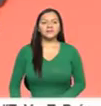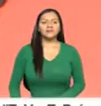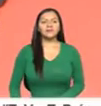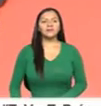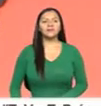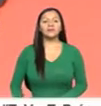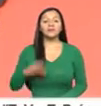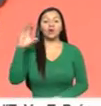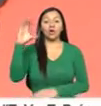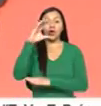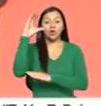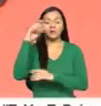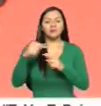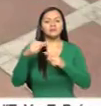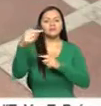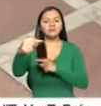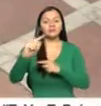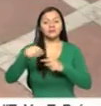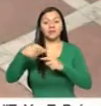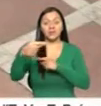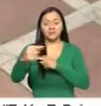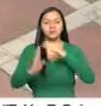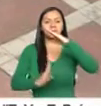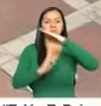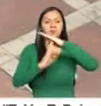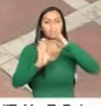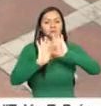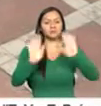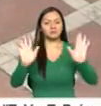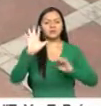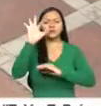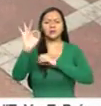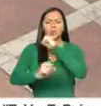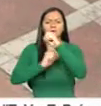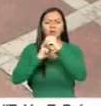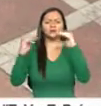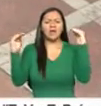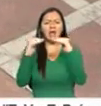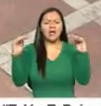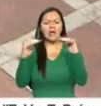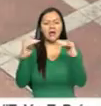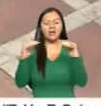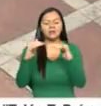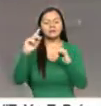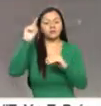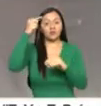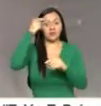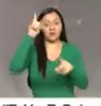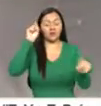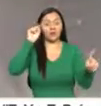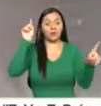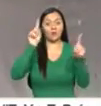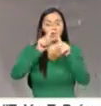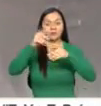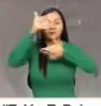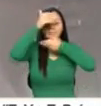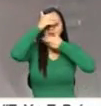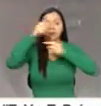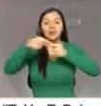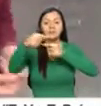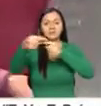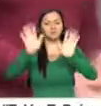Colombia está próxima a tener paz después de 50 años de conflicto armado. La firma de un acuerdo entre el gobierno y las FARC se vislumbra más